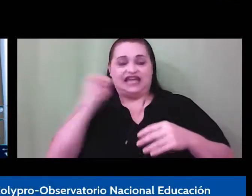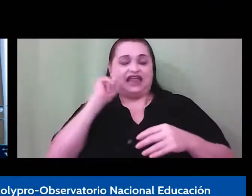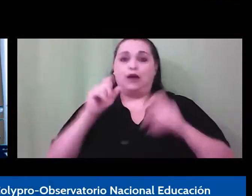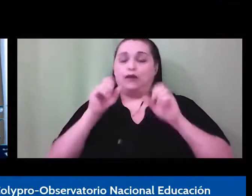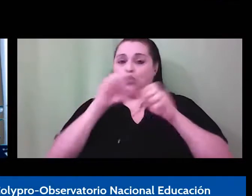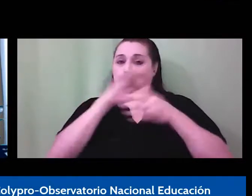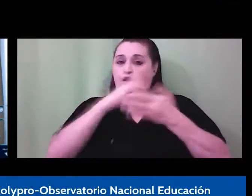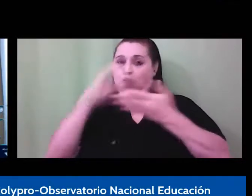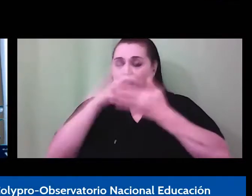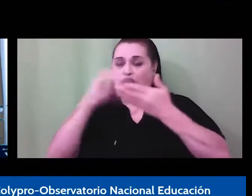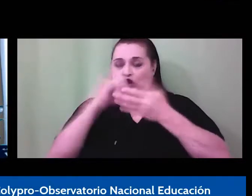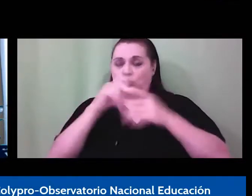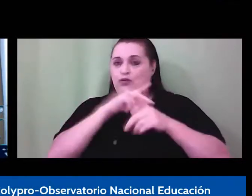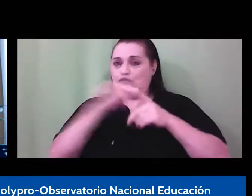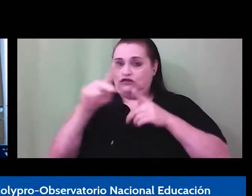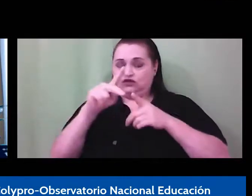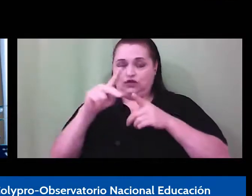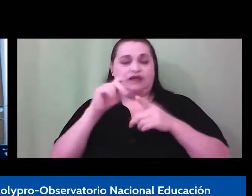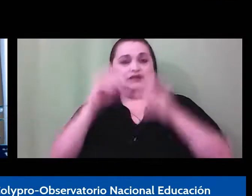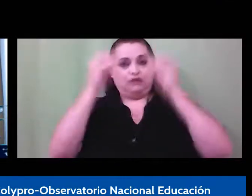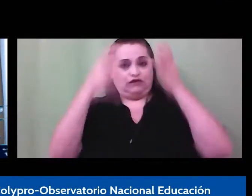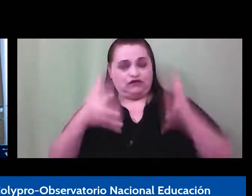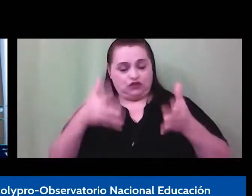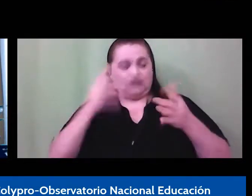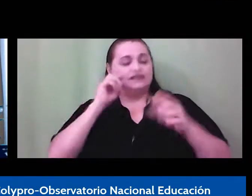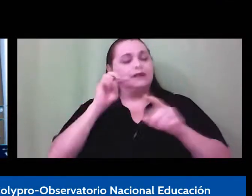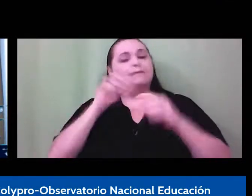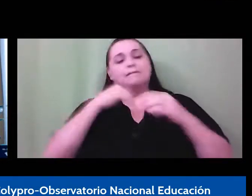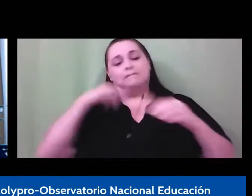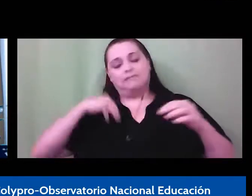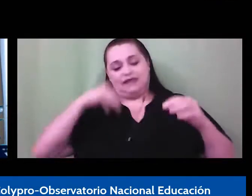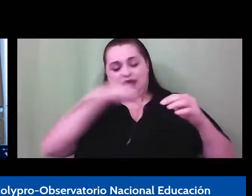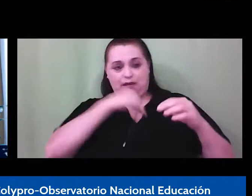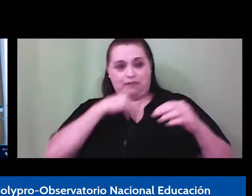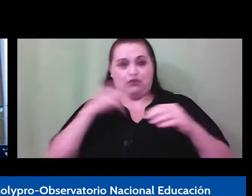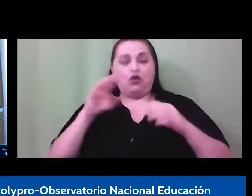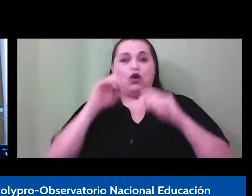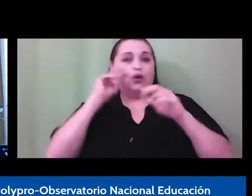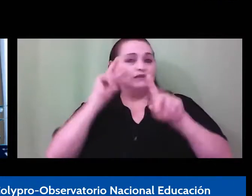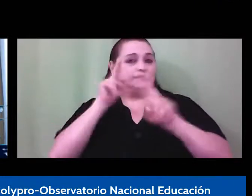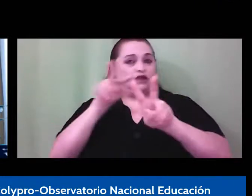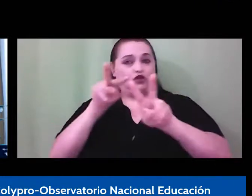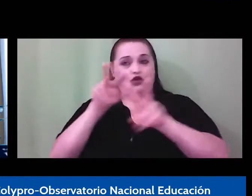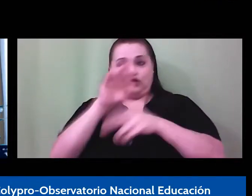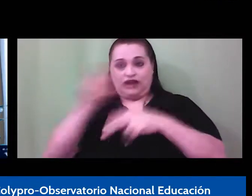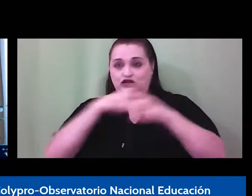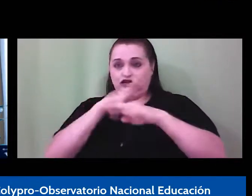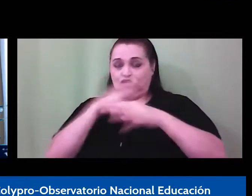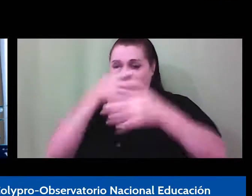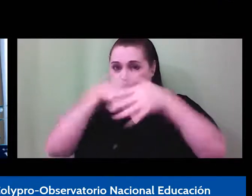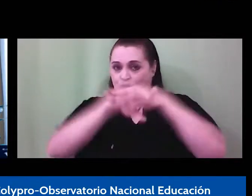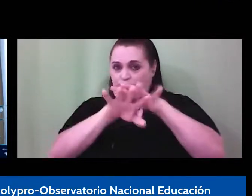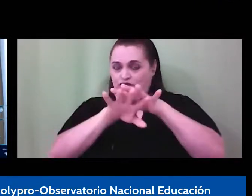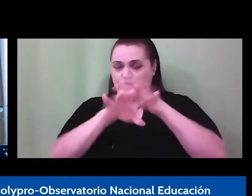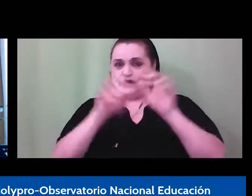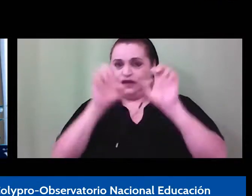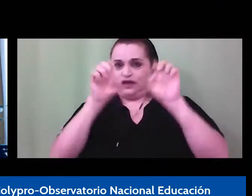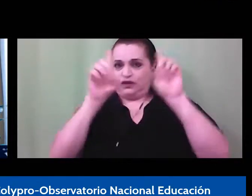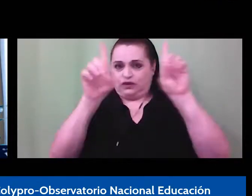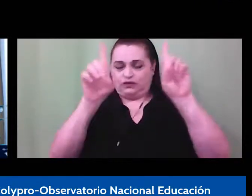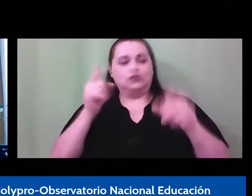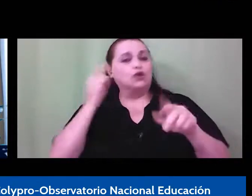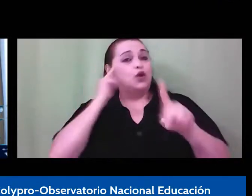miembro del Observatorio Nacional de la Educación Inclusiva. La actividad del día de hoy tiene como